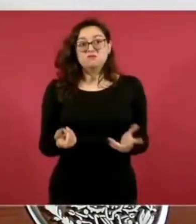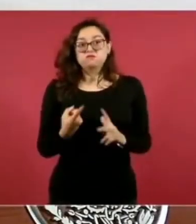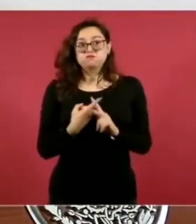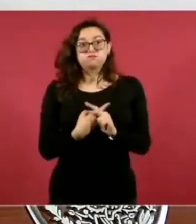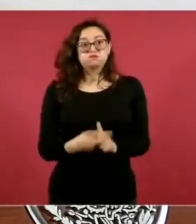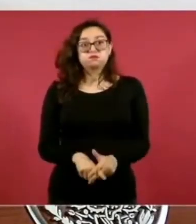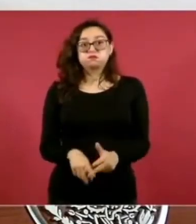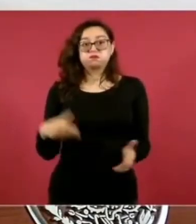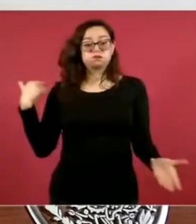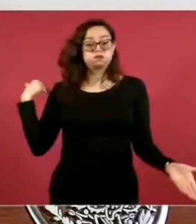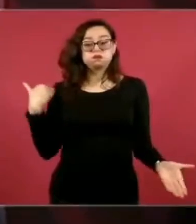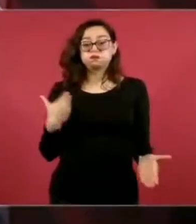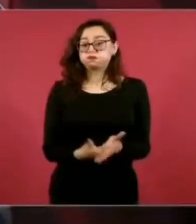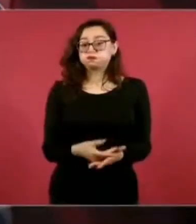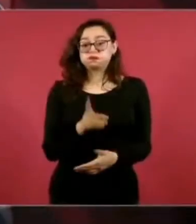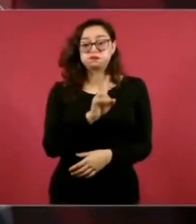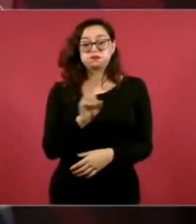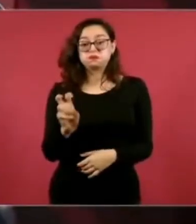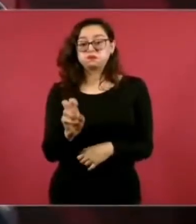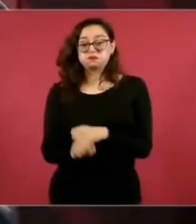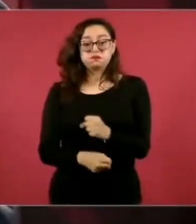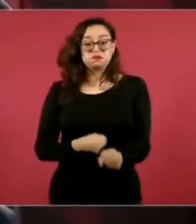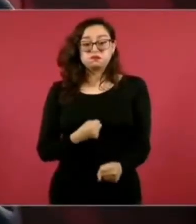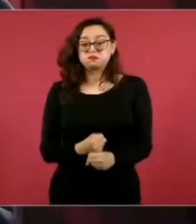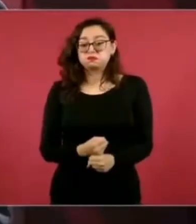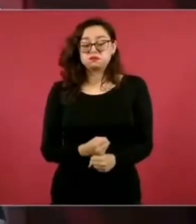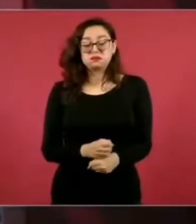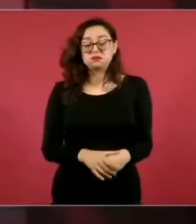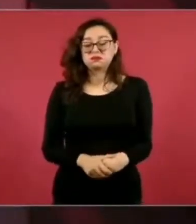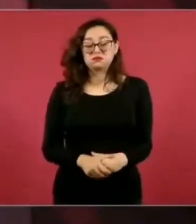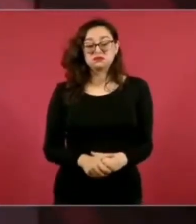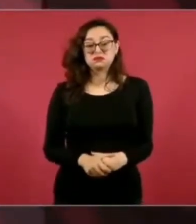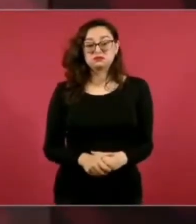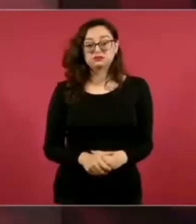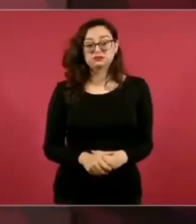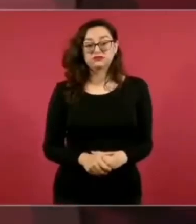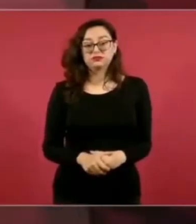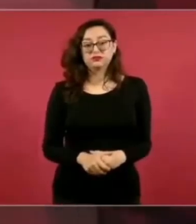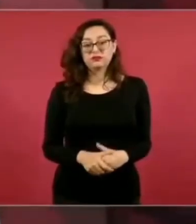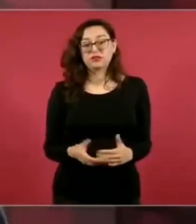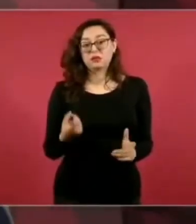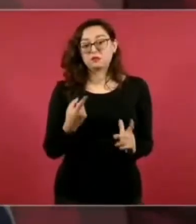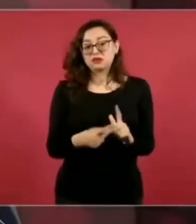más de 200 años, desde la doctrina Monroe.